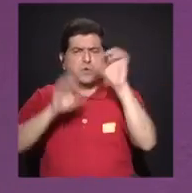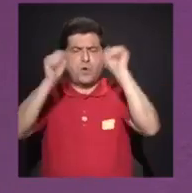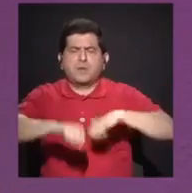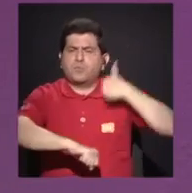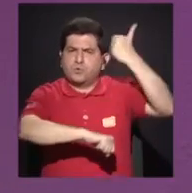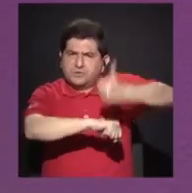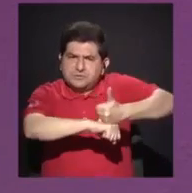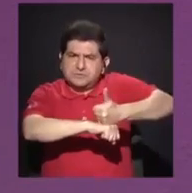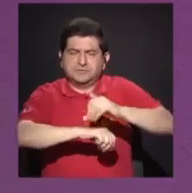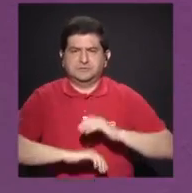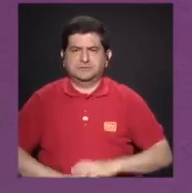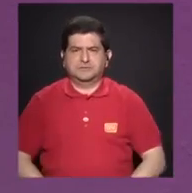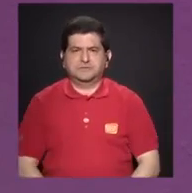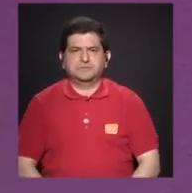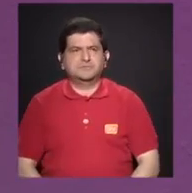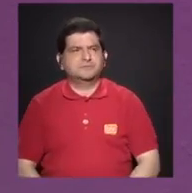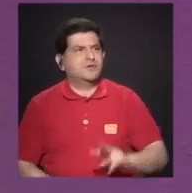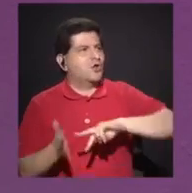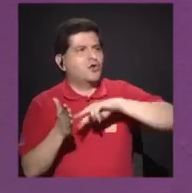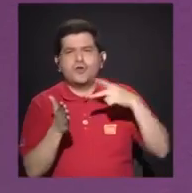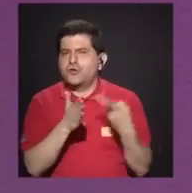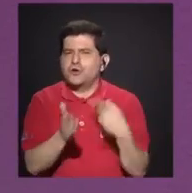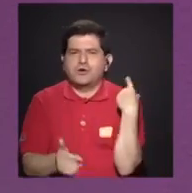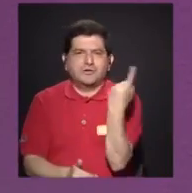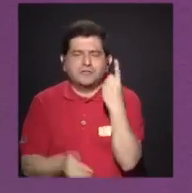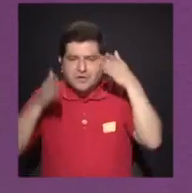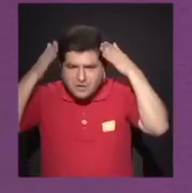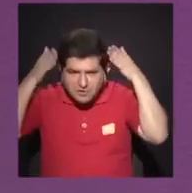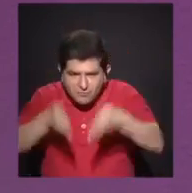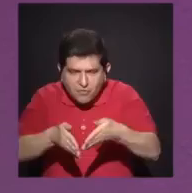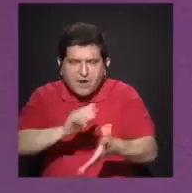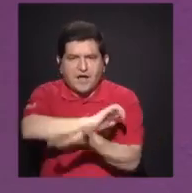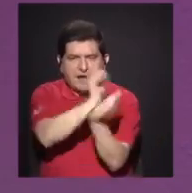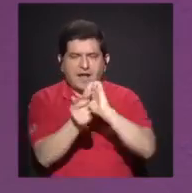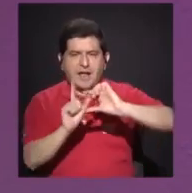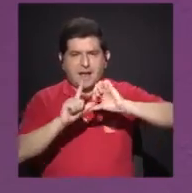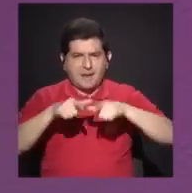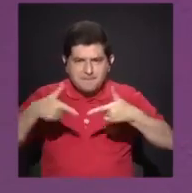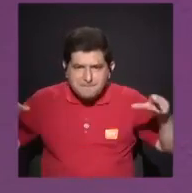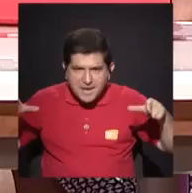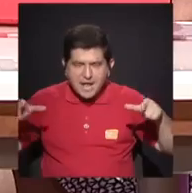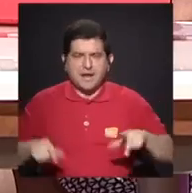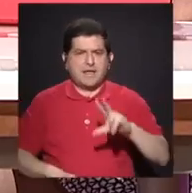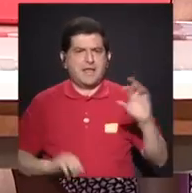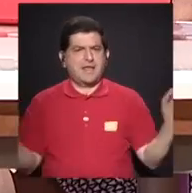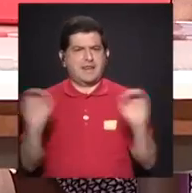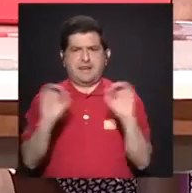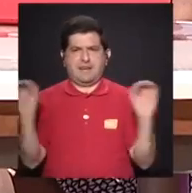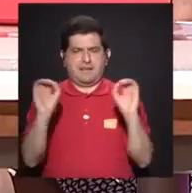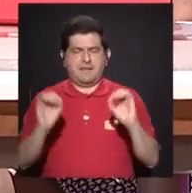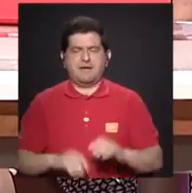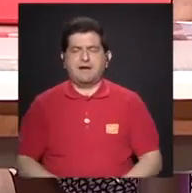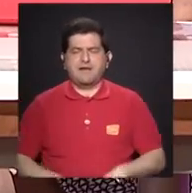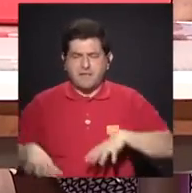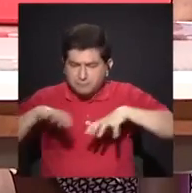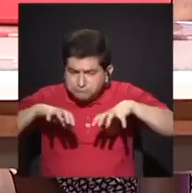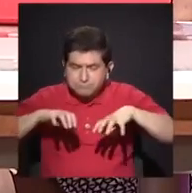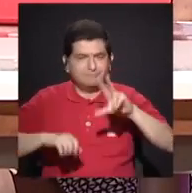crear. No es que solamente nos vamos a enfocar en cambiar la lengua y no vamos a mover absolutamente nada más, es que